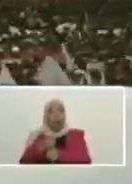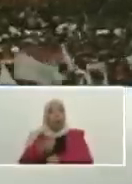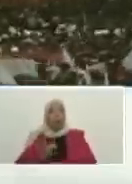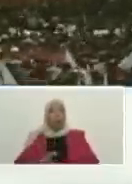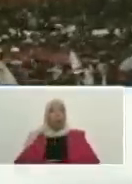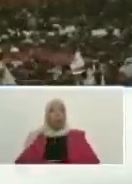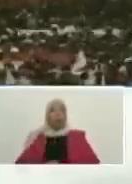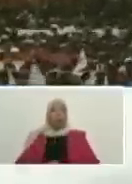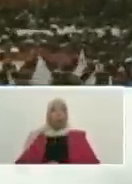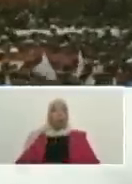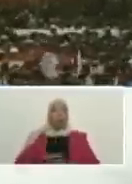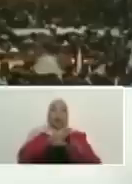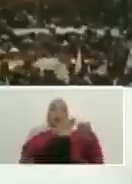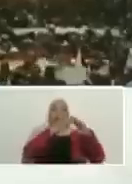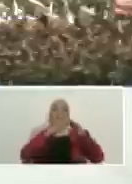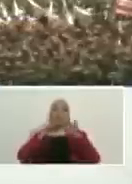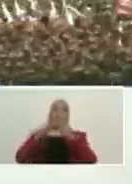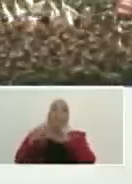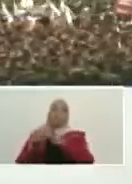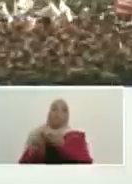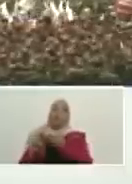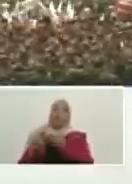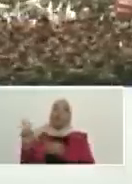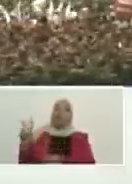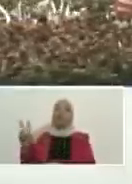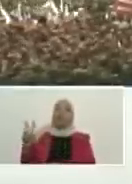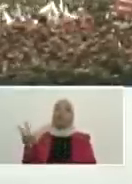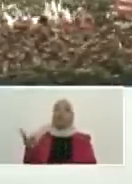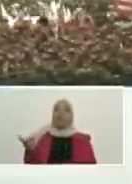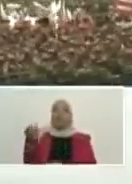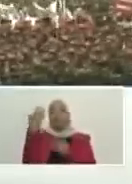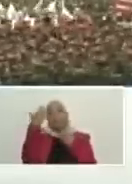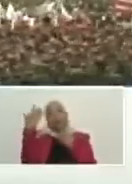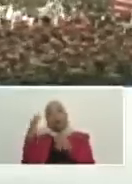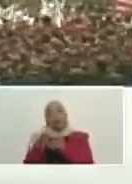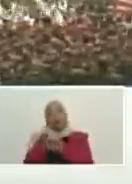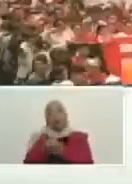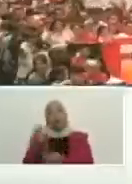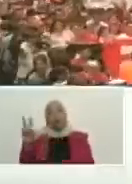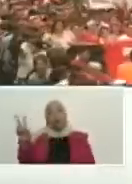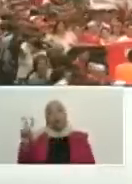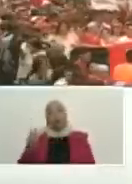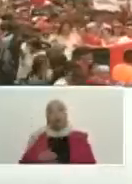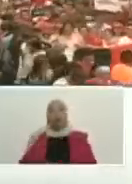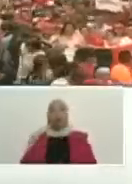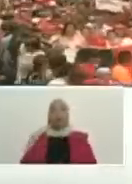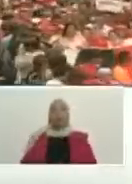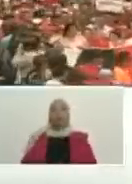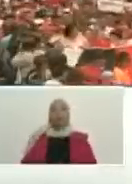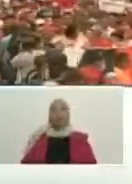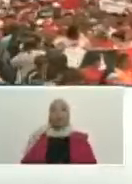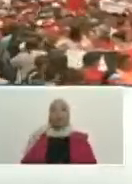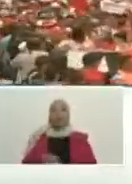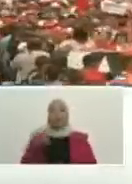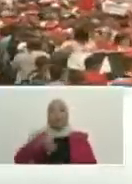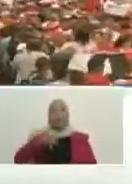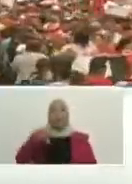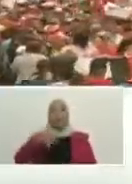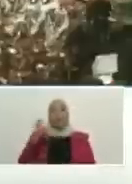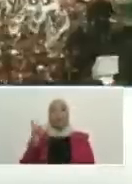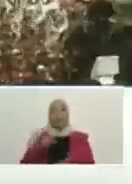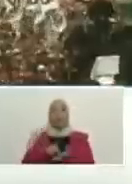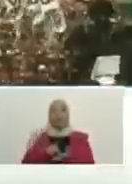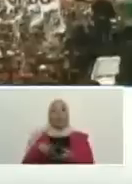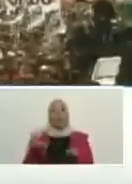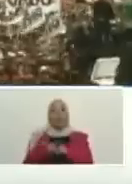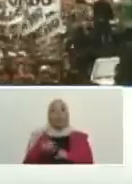en los barrios del Valle, allá en el Valle. Saludo a la gente del Valle presente y siempre consecuente, a la gente de